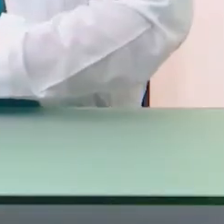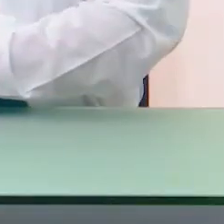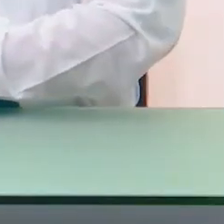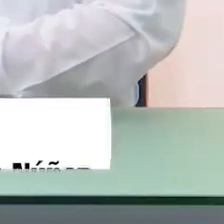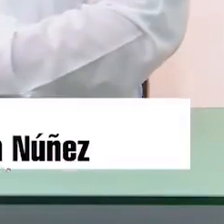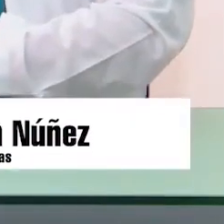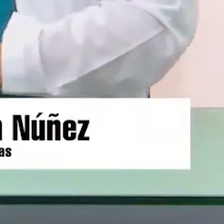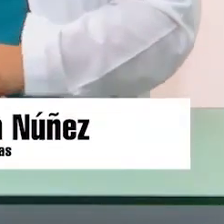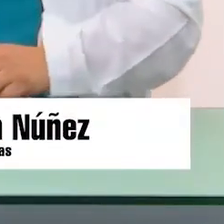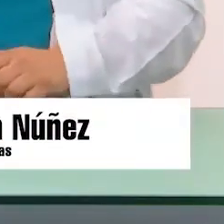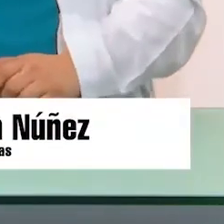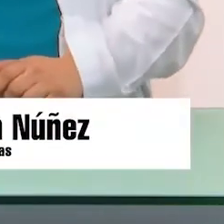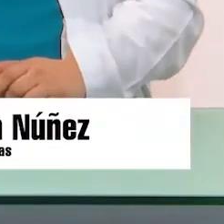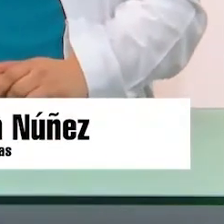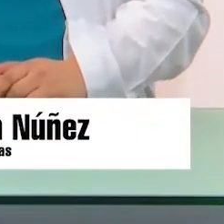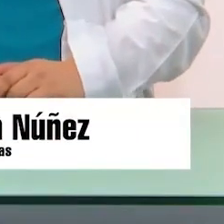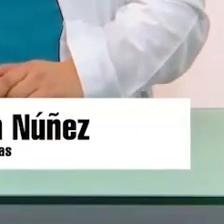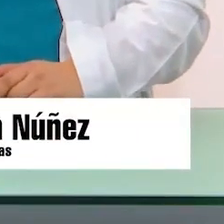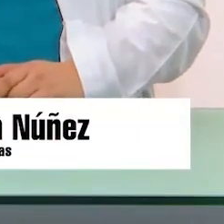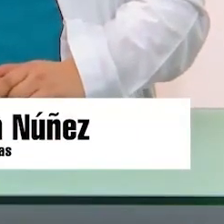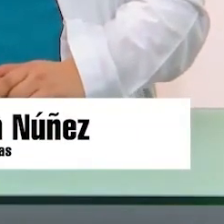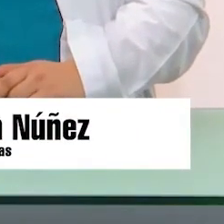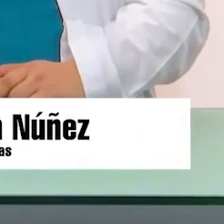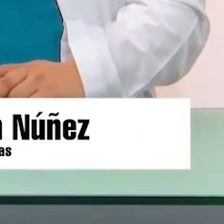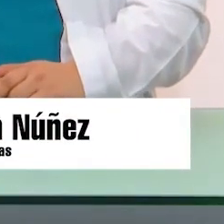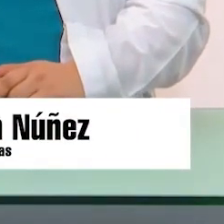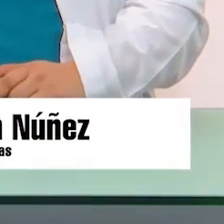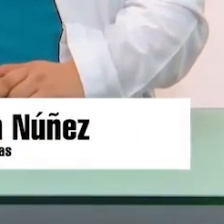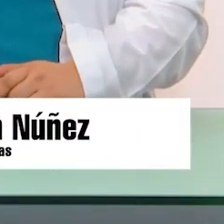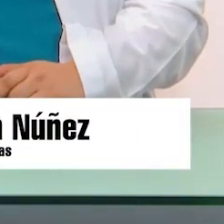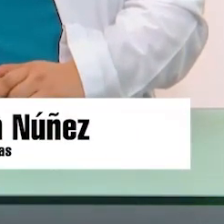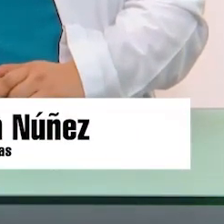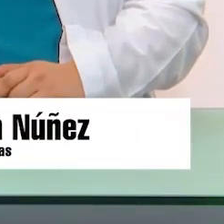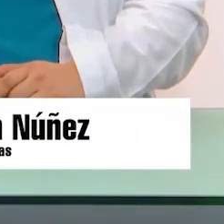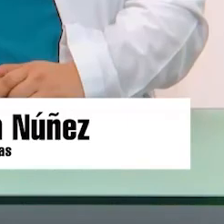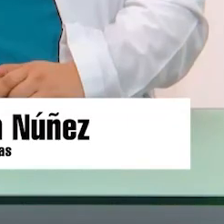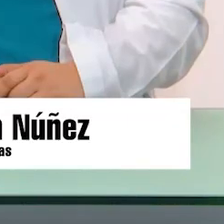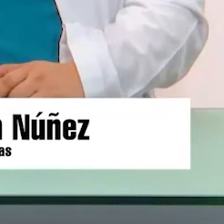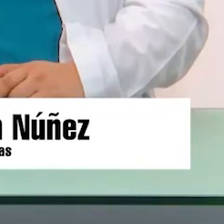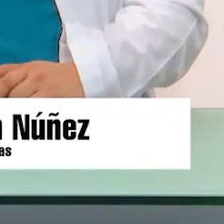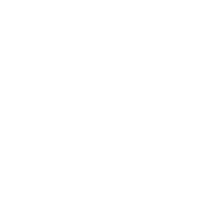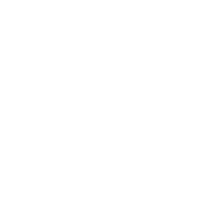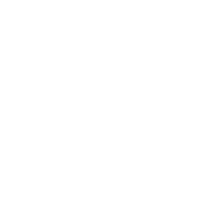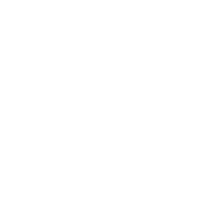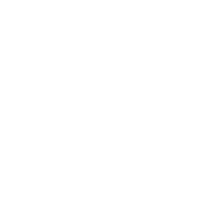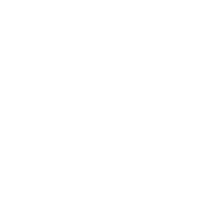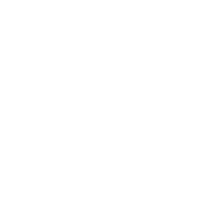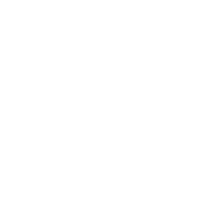todo el reporte, doctor. Muchas gracias, doctora. Estaremos actualizando esta información todos los días por este mismo medio.